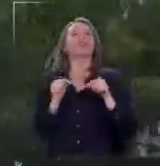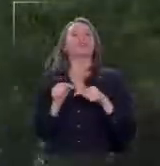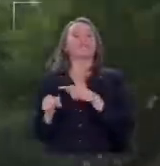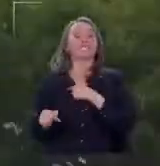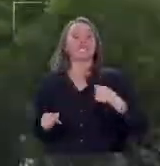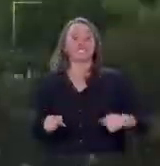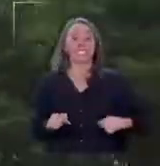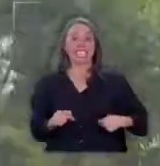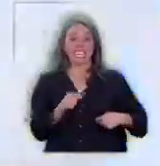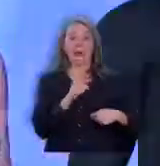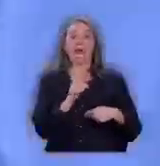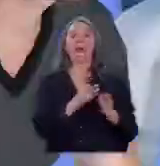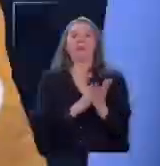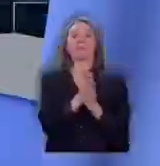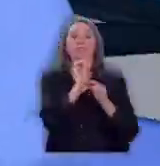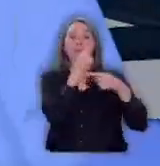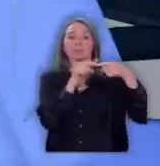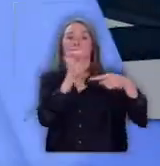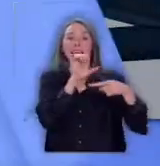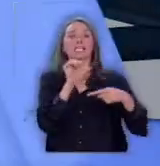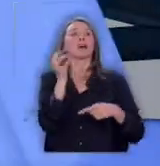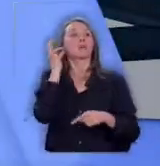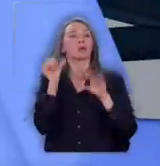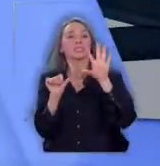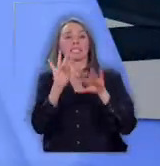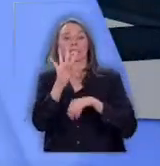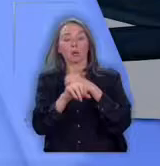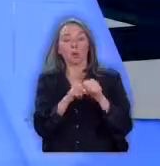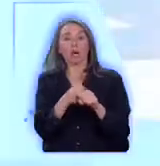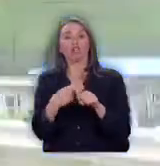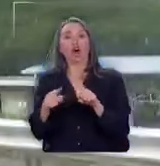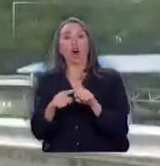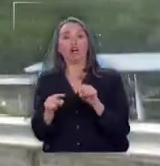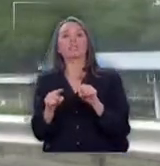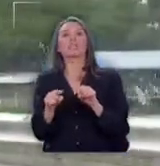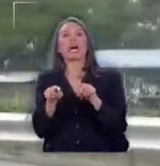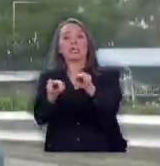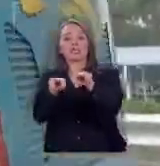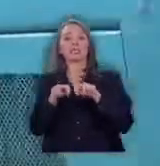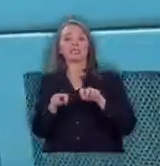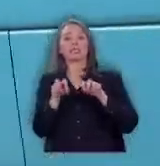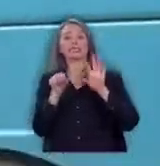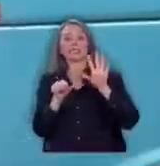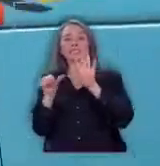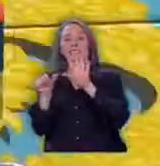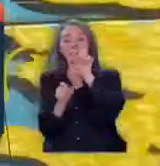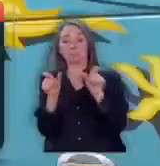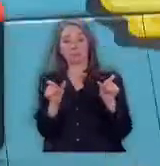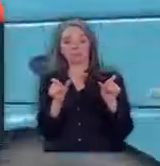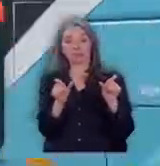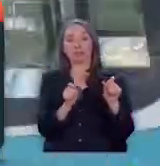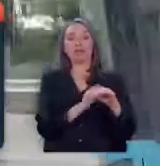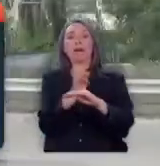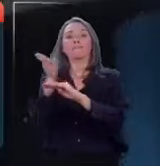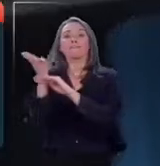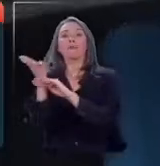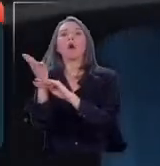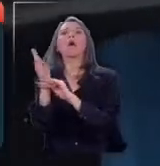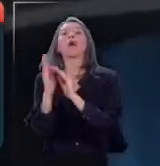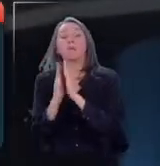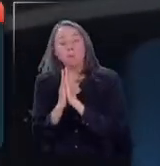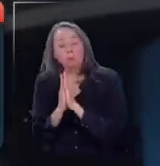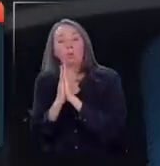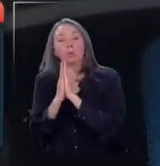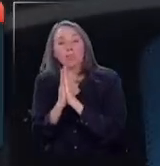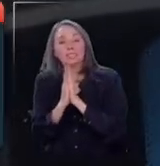comienzos de enero una mujer de 64 años viajó con otras 66 personas a un Rito budista el